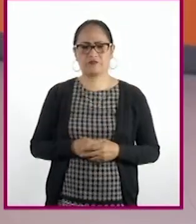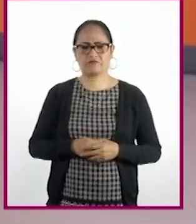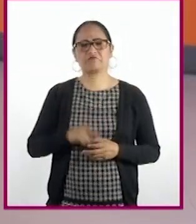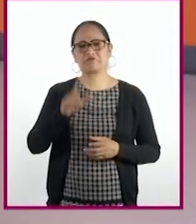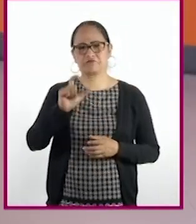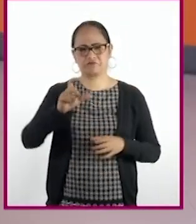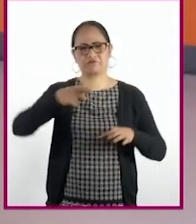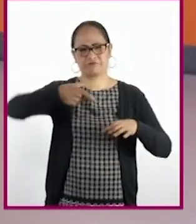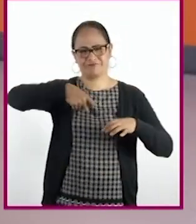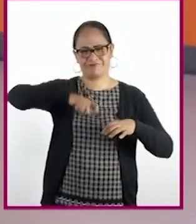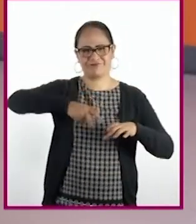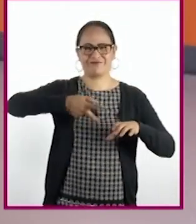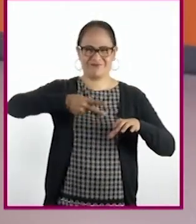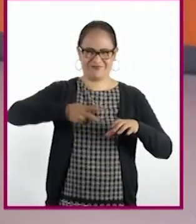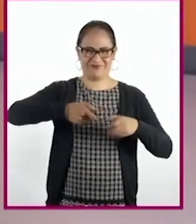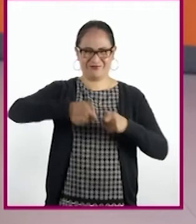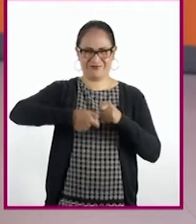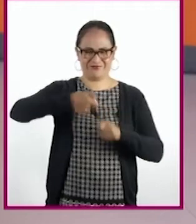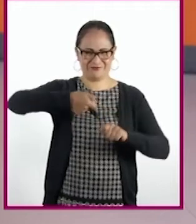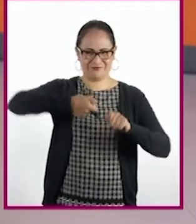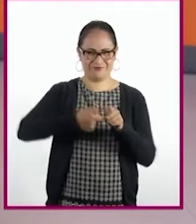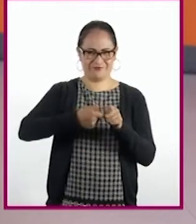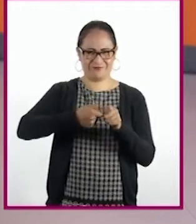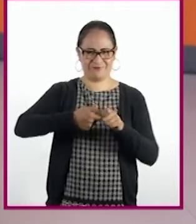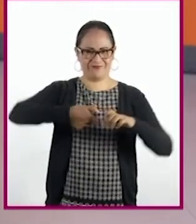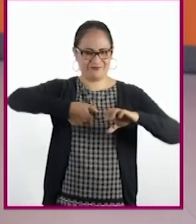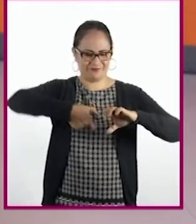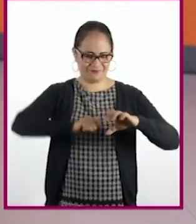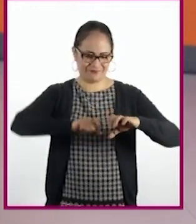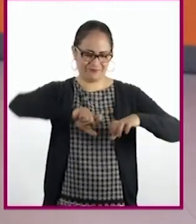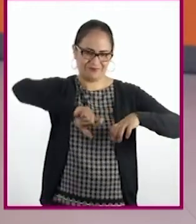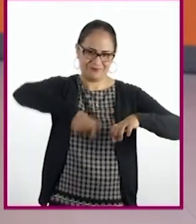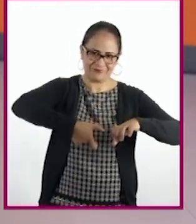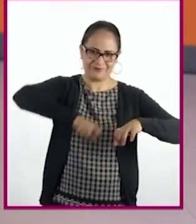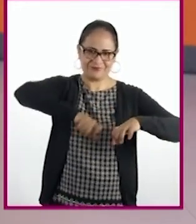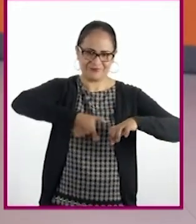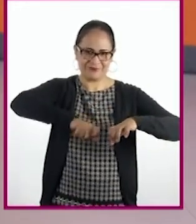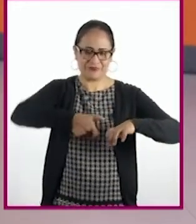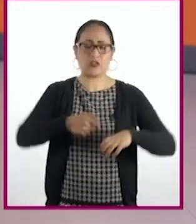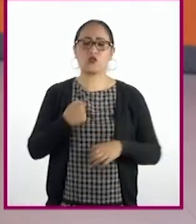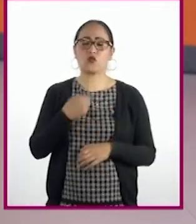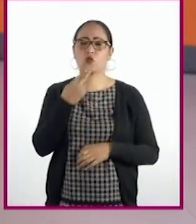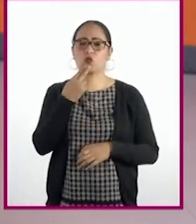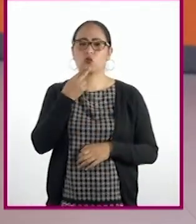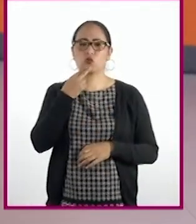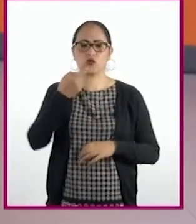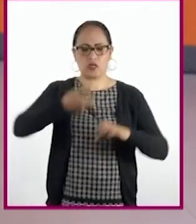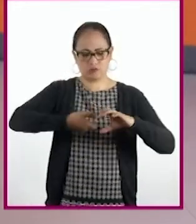unas pinzas mecánicas que tienen mejor agarre. En este caso yo lo ocupé para doblar